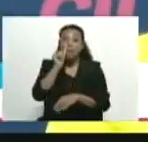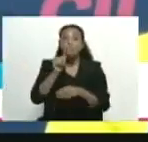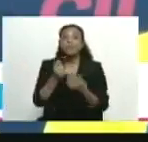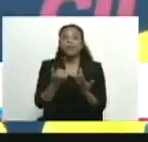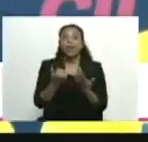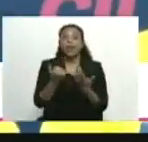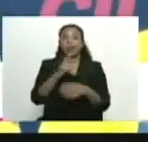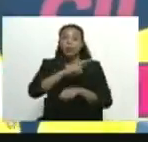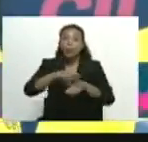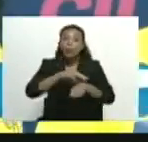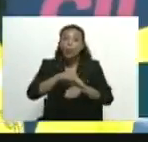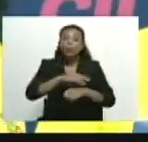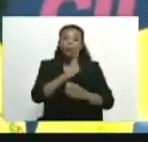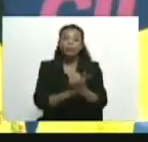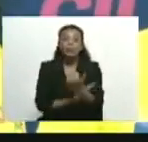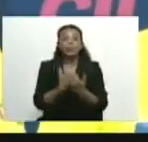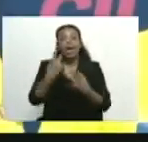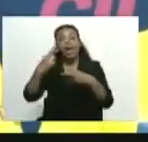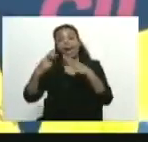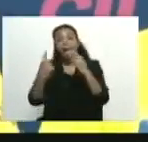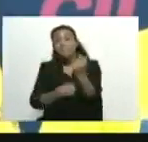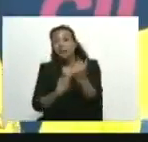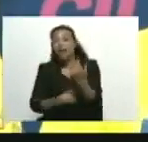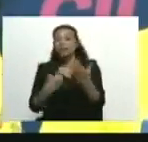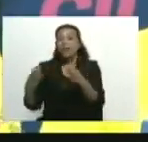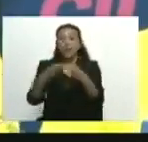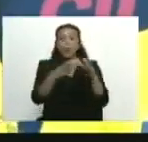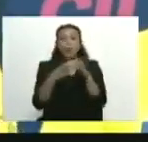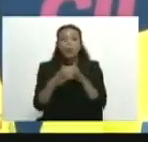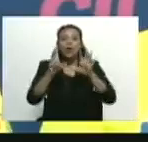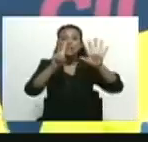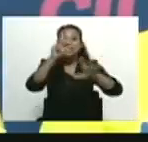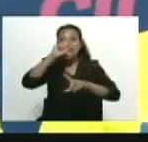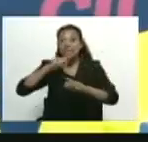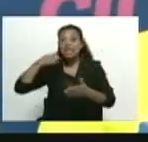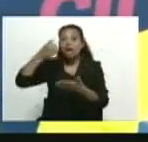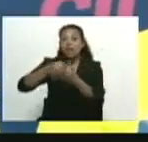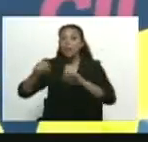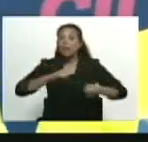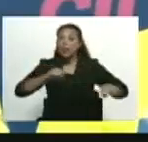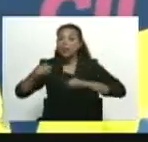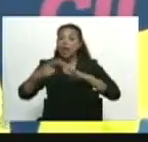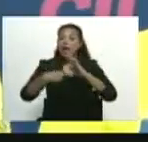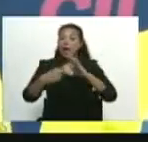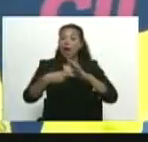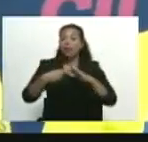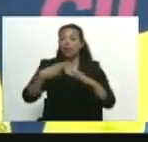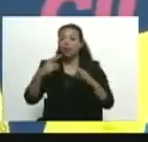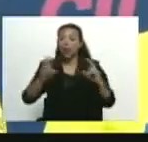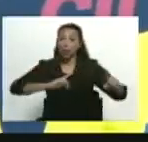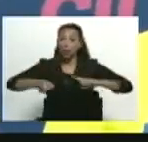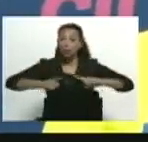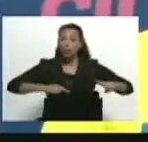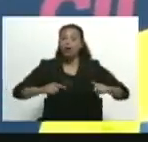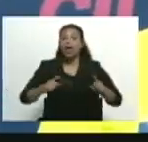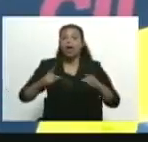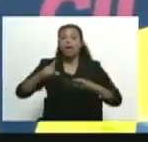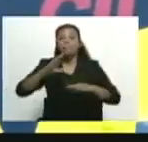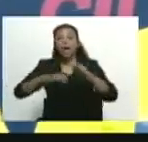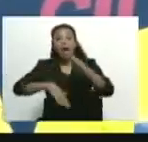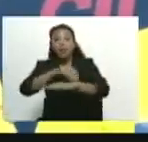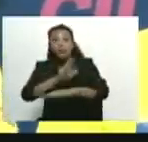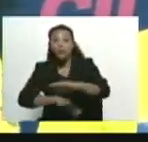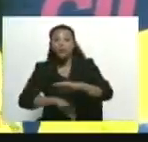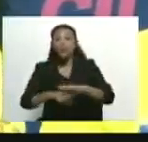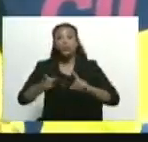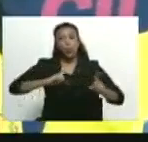y nuestras hermanas recreadoras. Pues son 7 años, Movimiento Nacional de Recreadores, coordinadora del Estado Anzoátegui y el Movimiento Nacional de Recreadores.